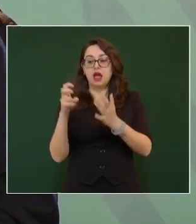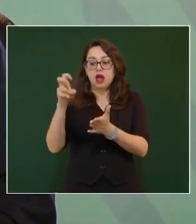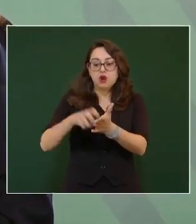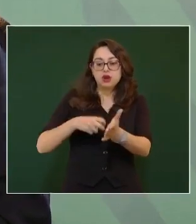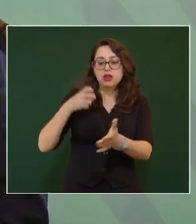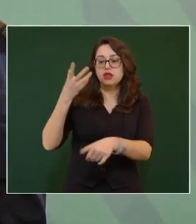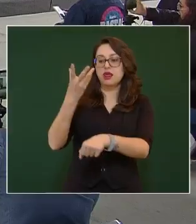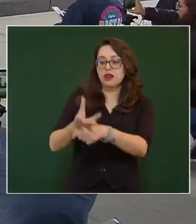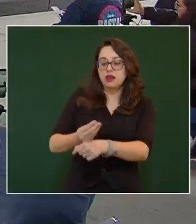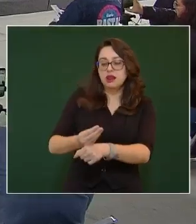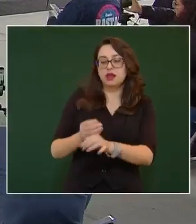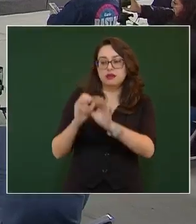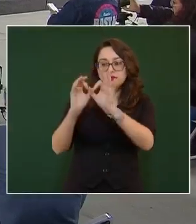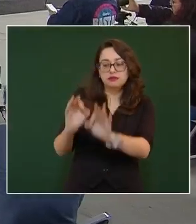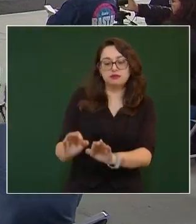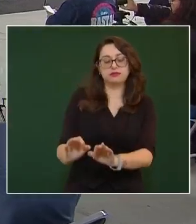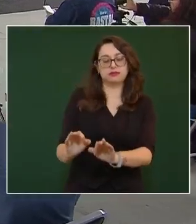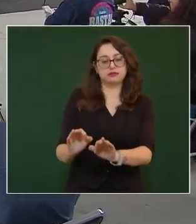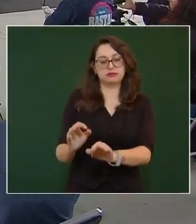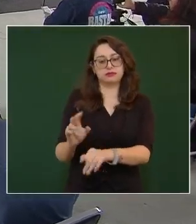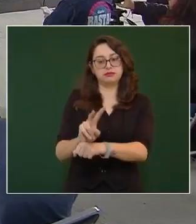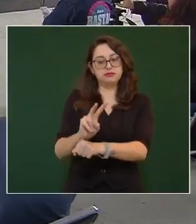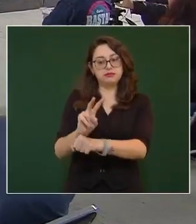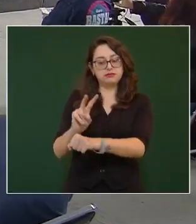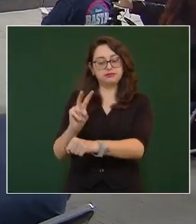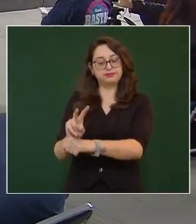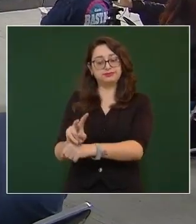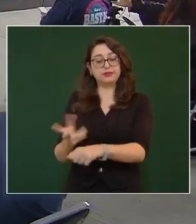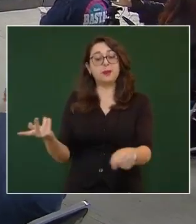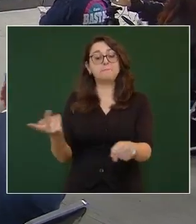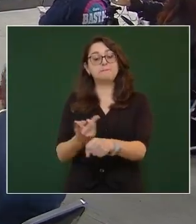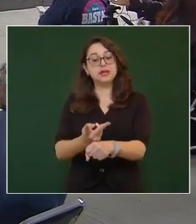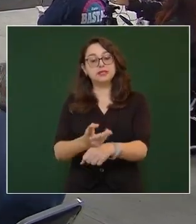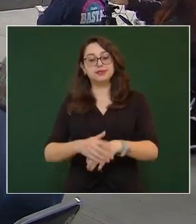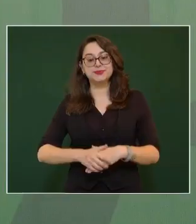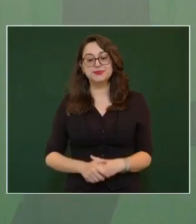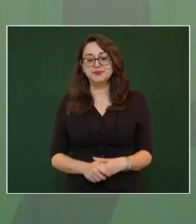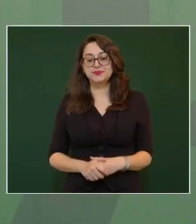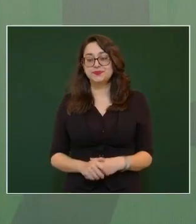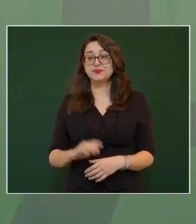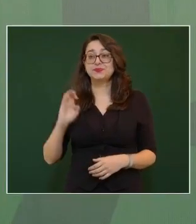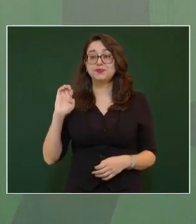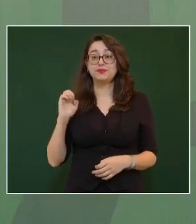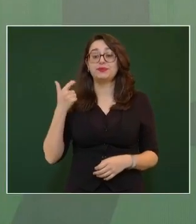porque en el sexenio pasado se dieron